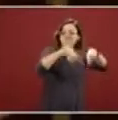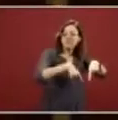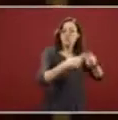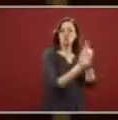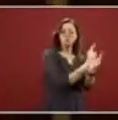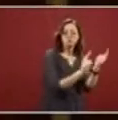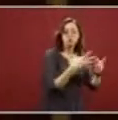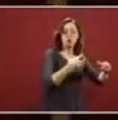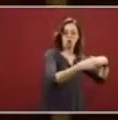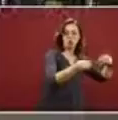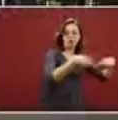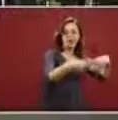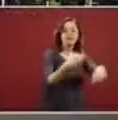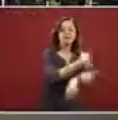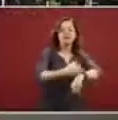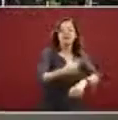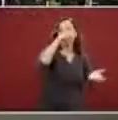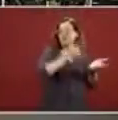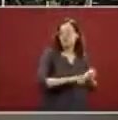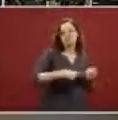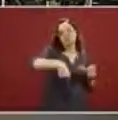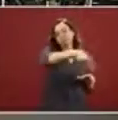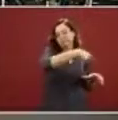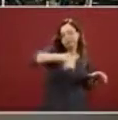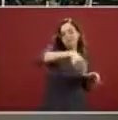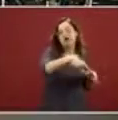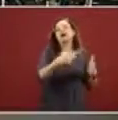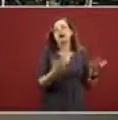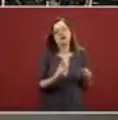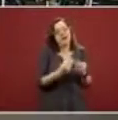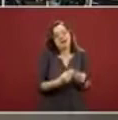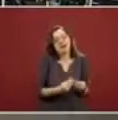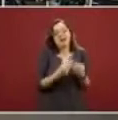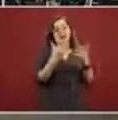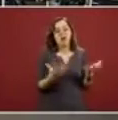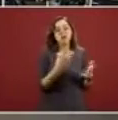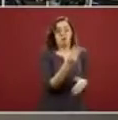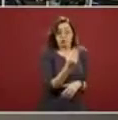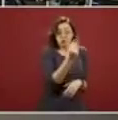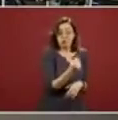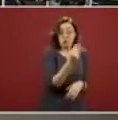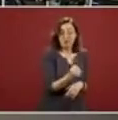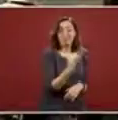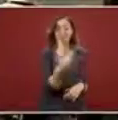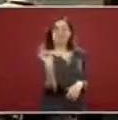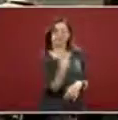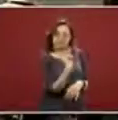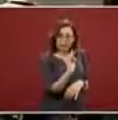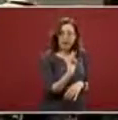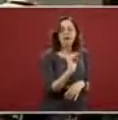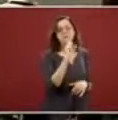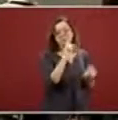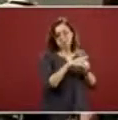y además brotes familiares, porque lógicamente estos 9 casos asociados a importación pueden estar en un momento